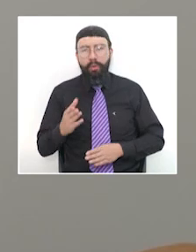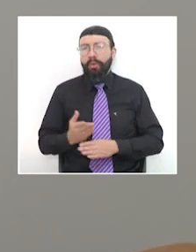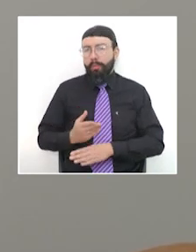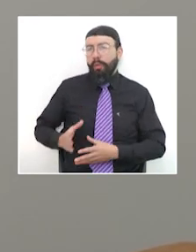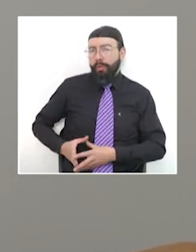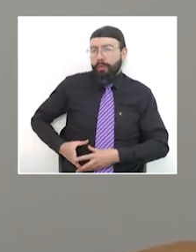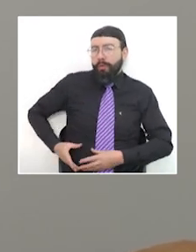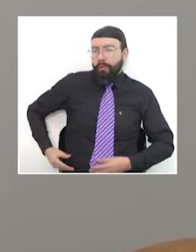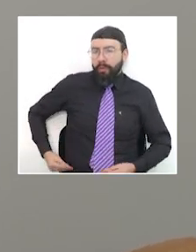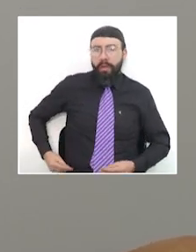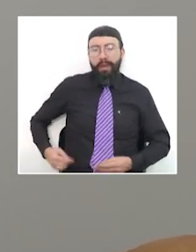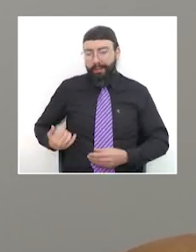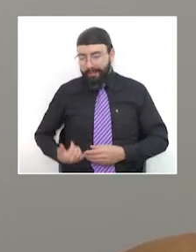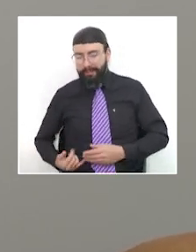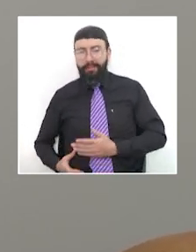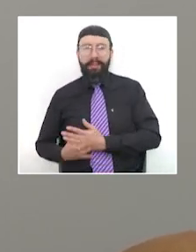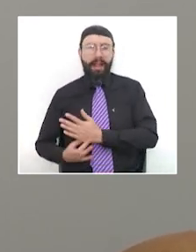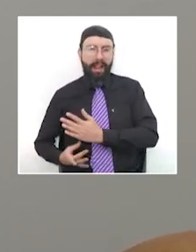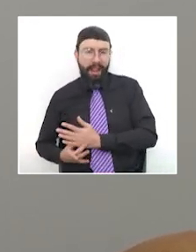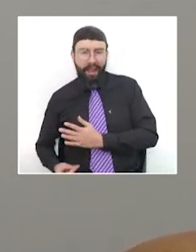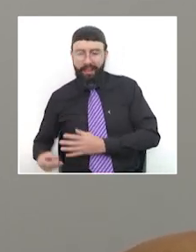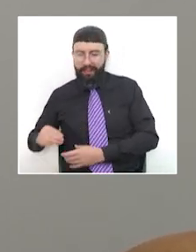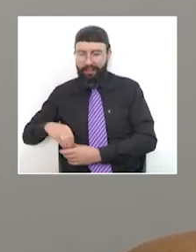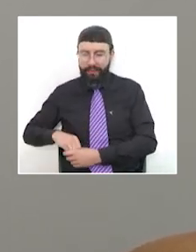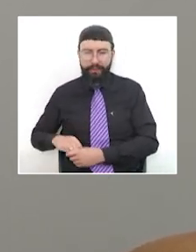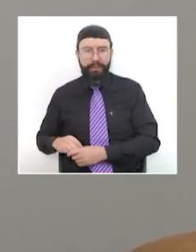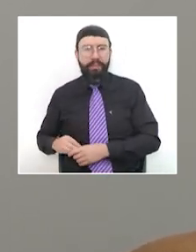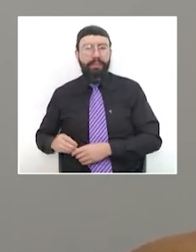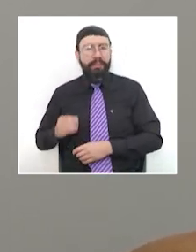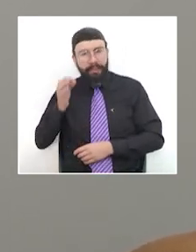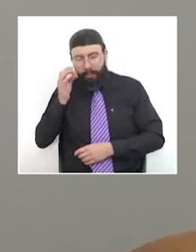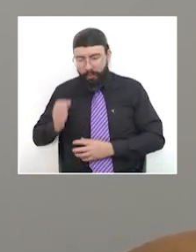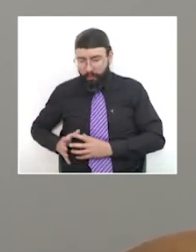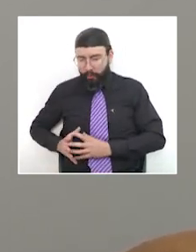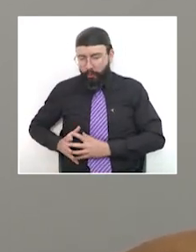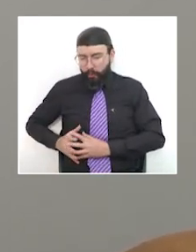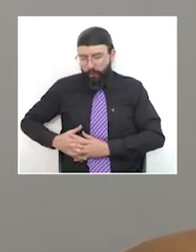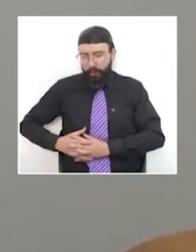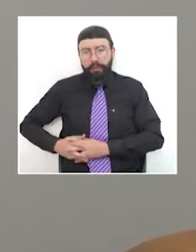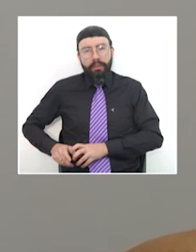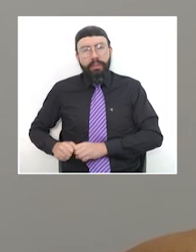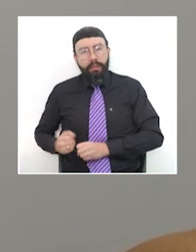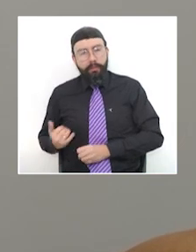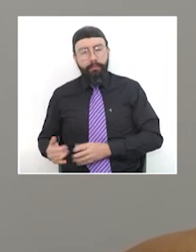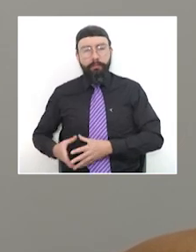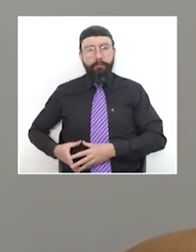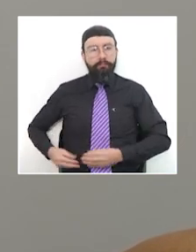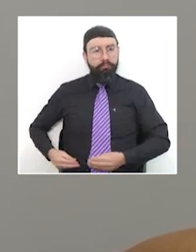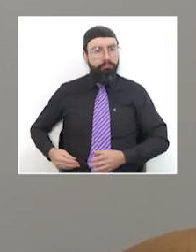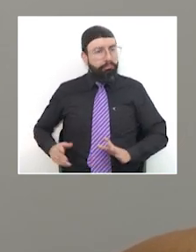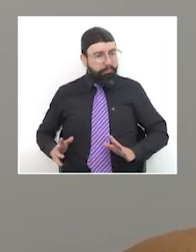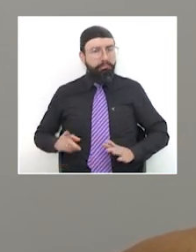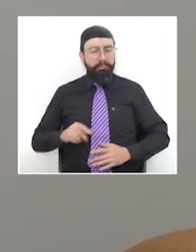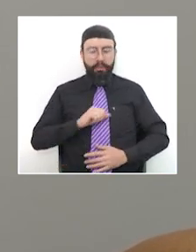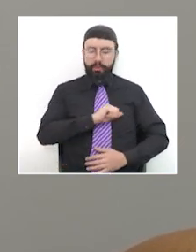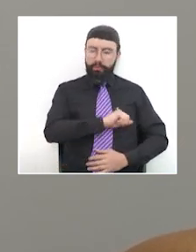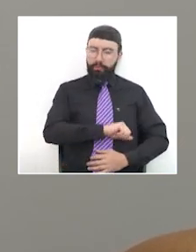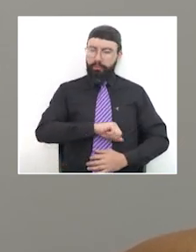hepáticas, infiltraciones de grasa con algún grado de fibrosis del hígado. Entonces complementamos